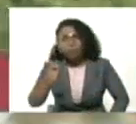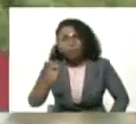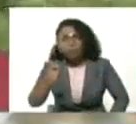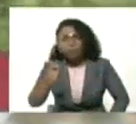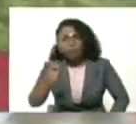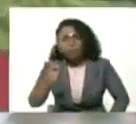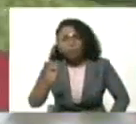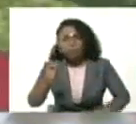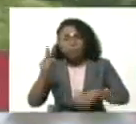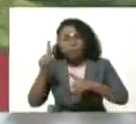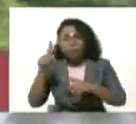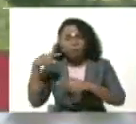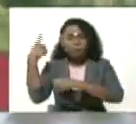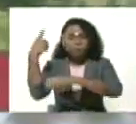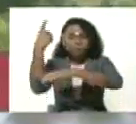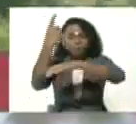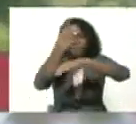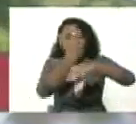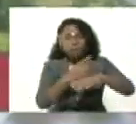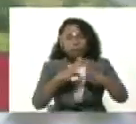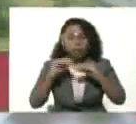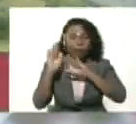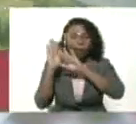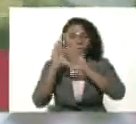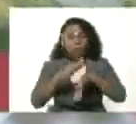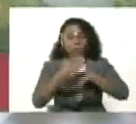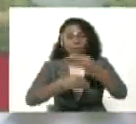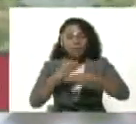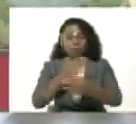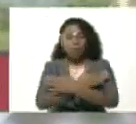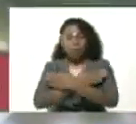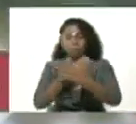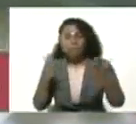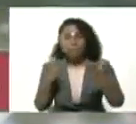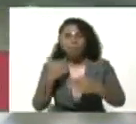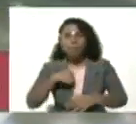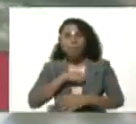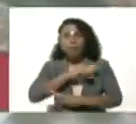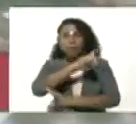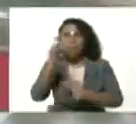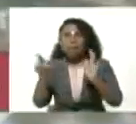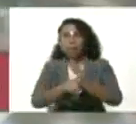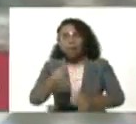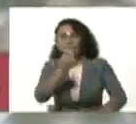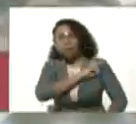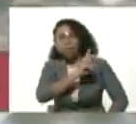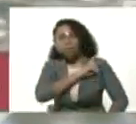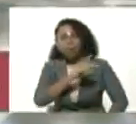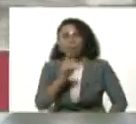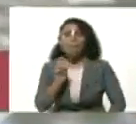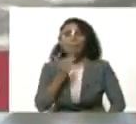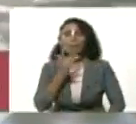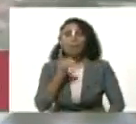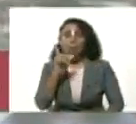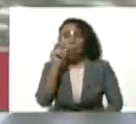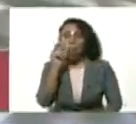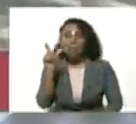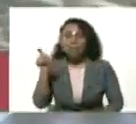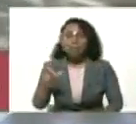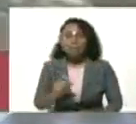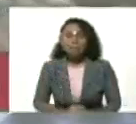con una aeronave, un helicóptero, de todo el apoyo que nos ha brindado nuestro general en jefe, Padrino López, y nuestro general en